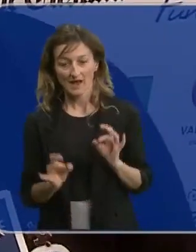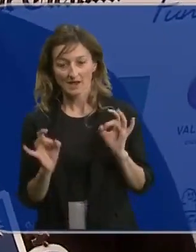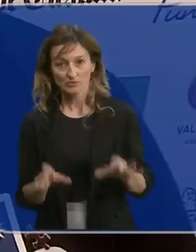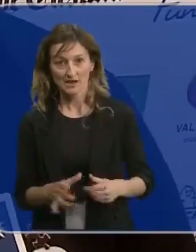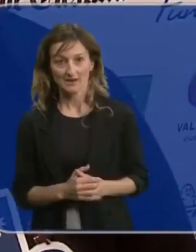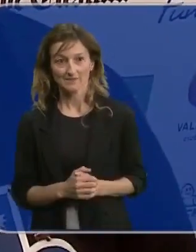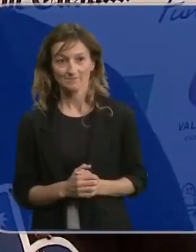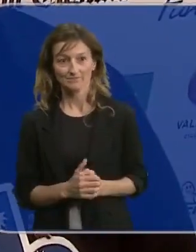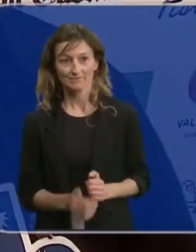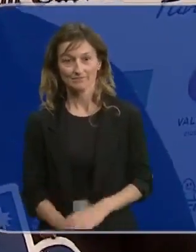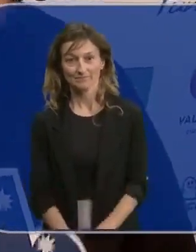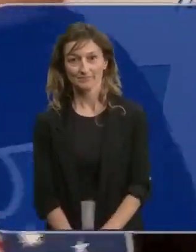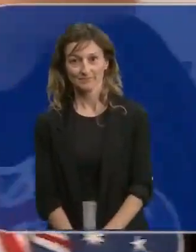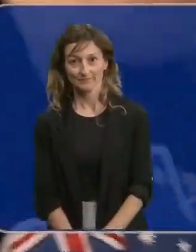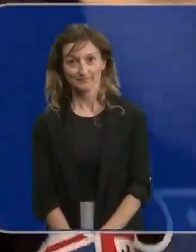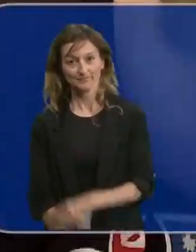on